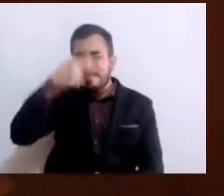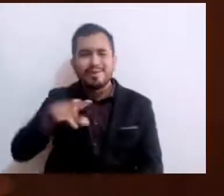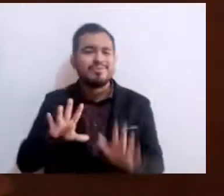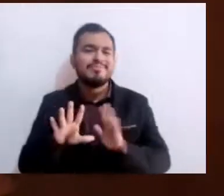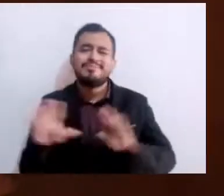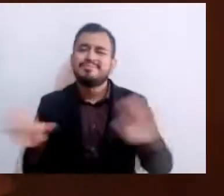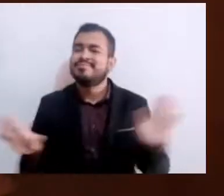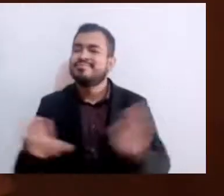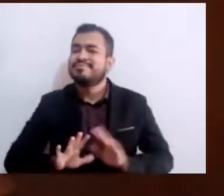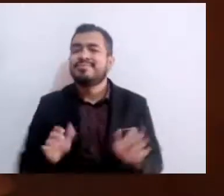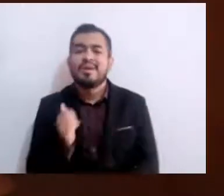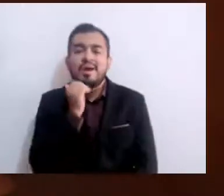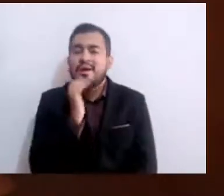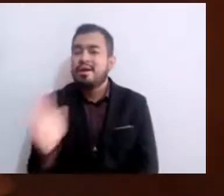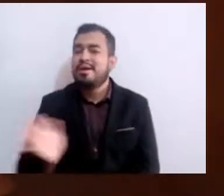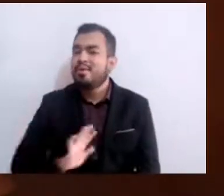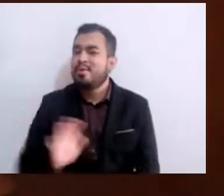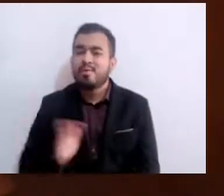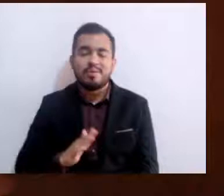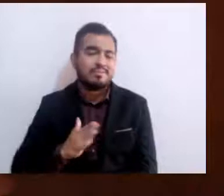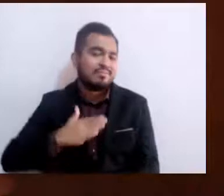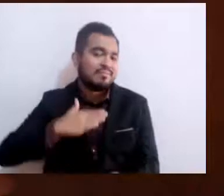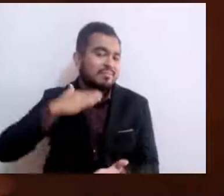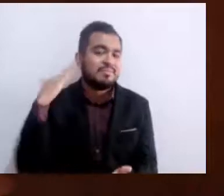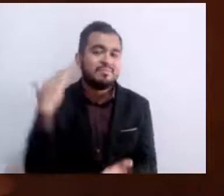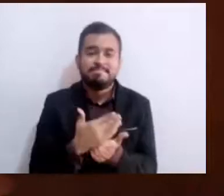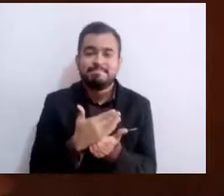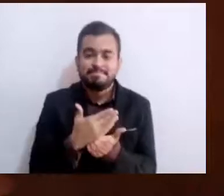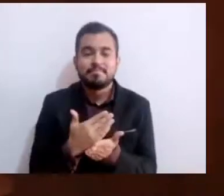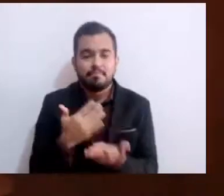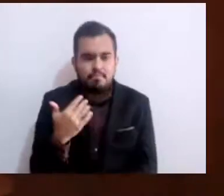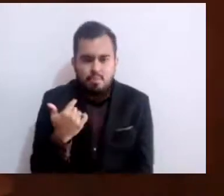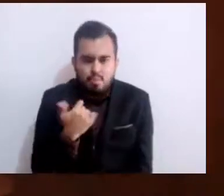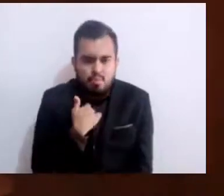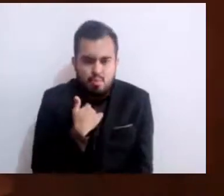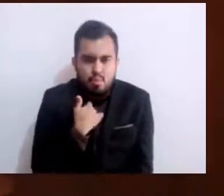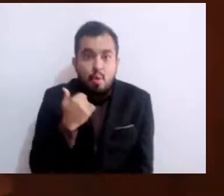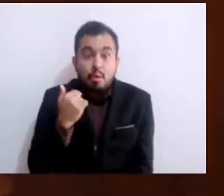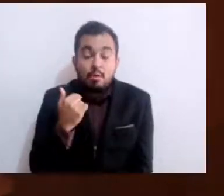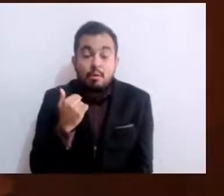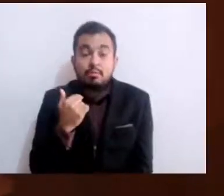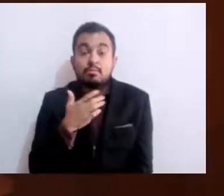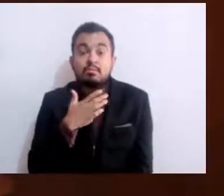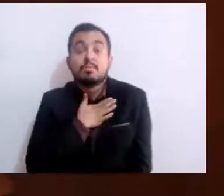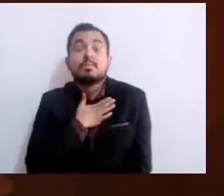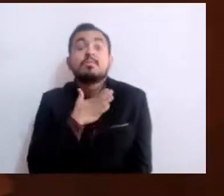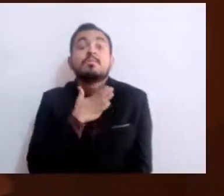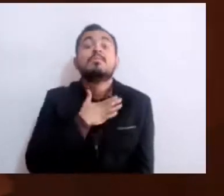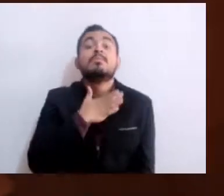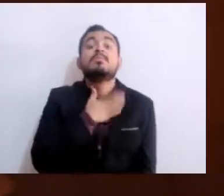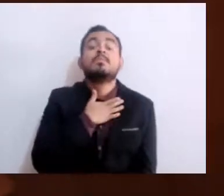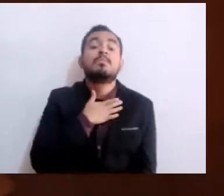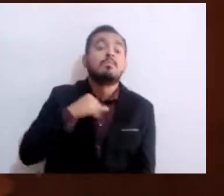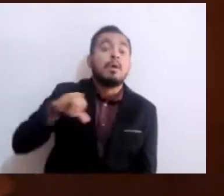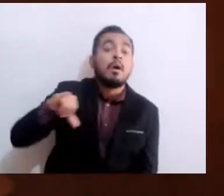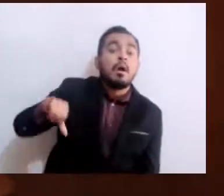esquema. Yo no tengo ningún interés en seguir